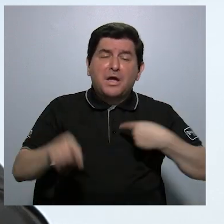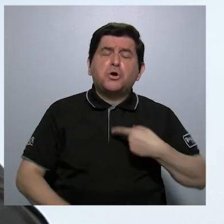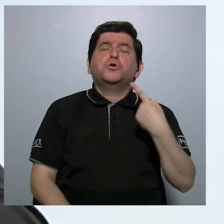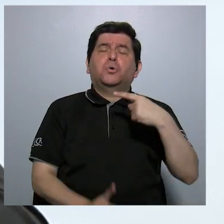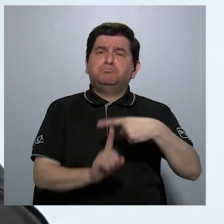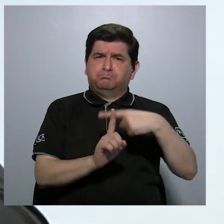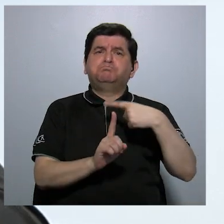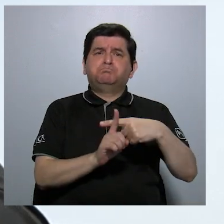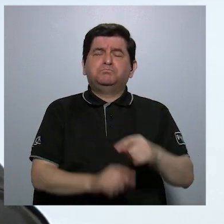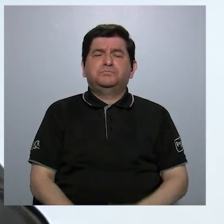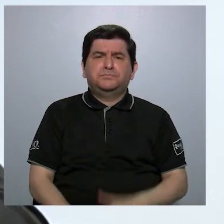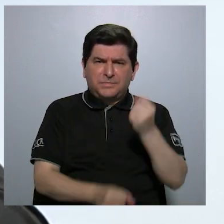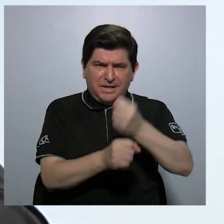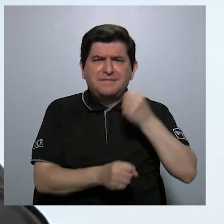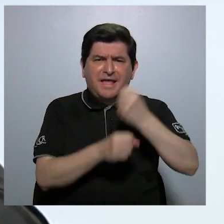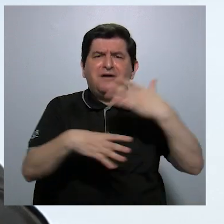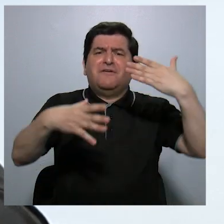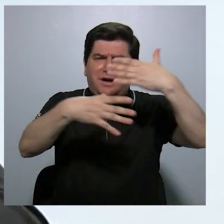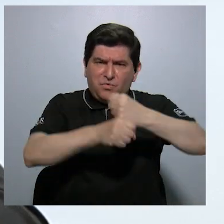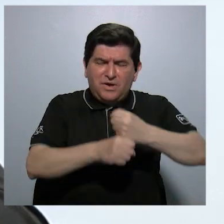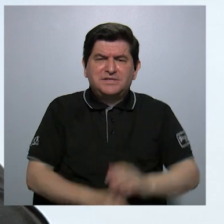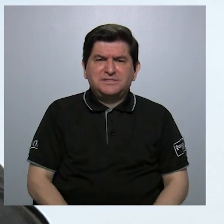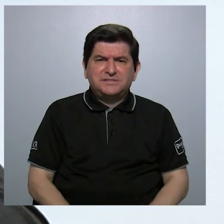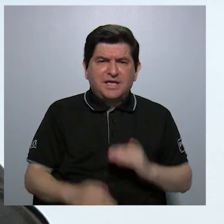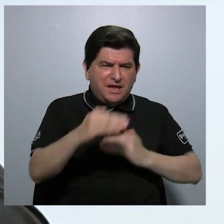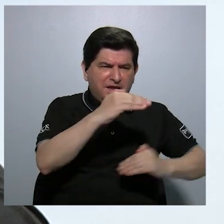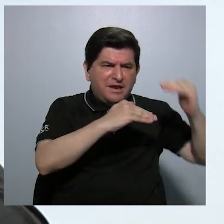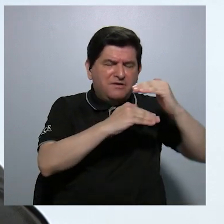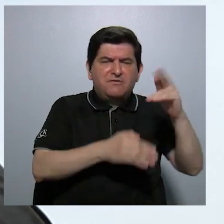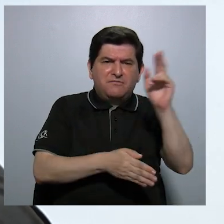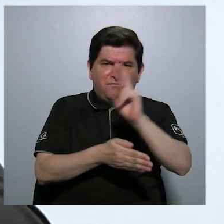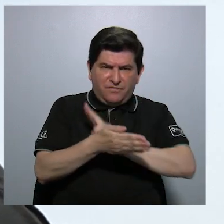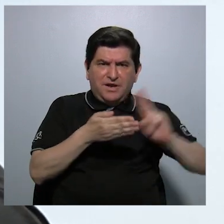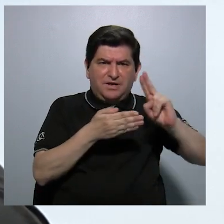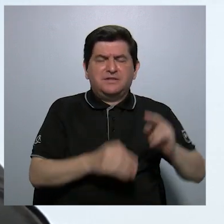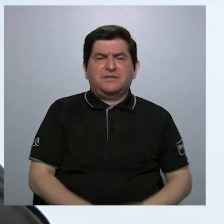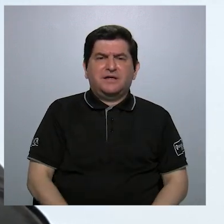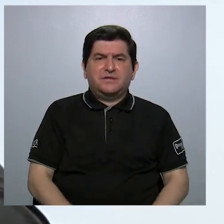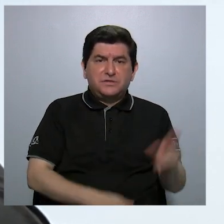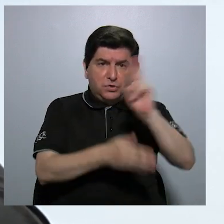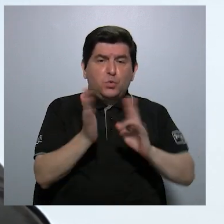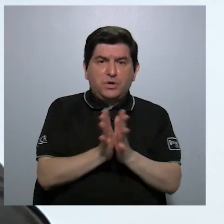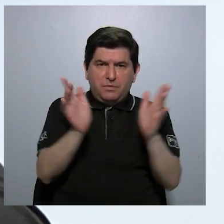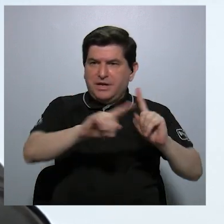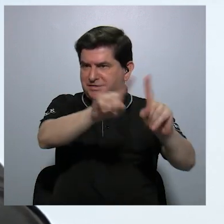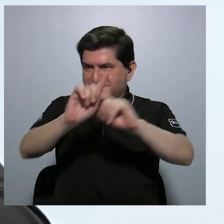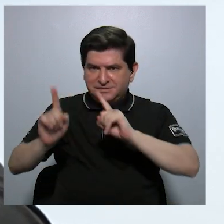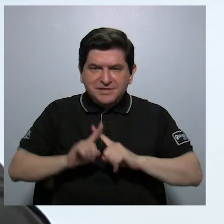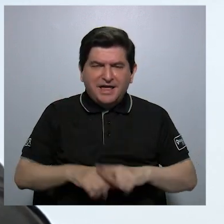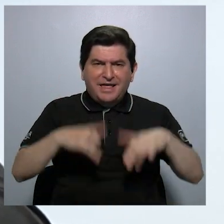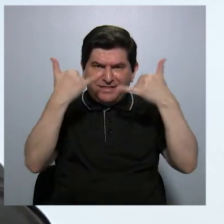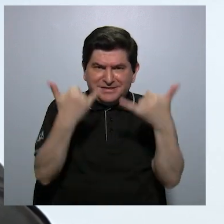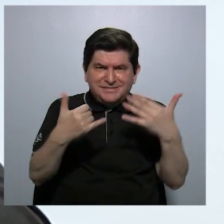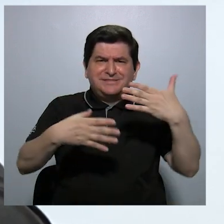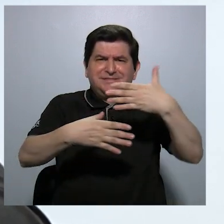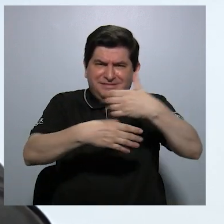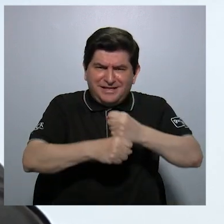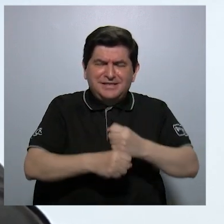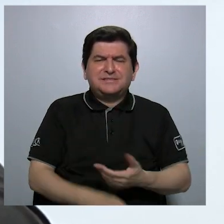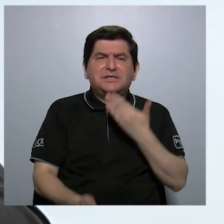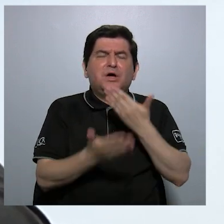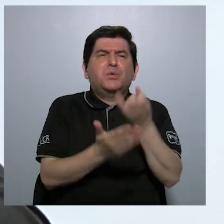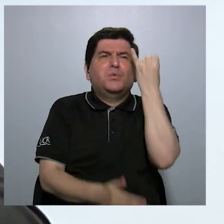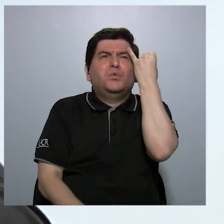soy optimista de que con el trabajo que se está haciendo desde las facultades de la universidad, las universidades públicas, se han estado generando